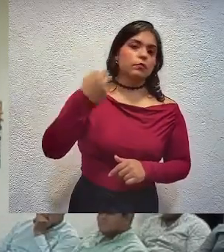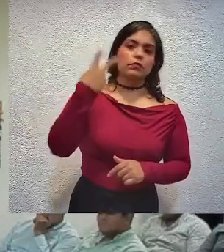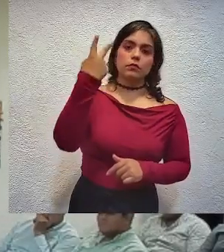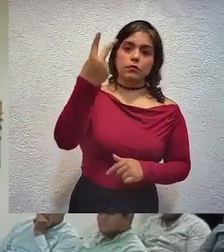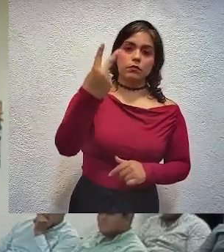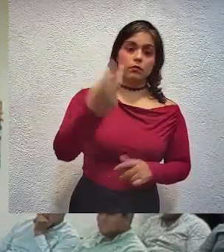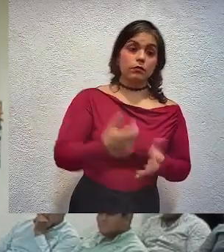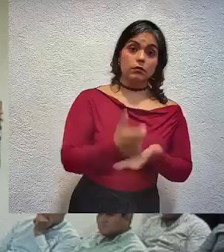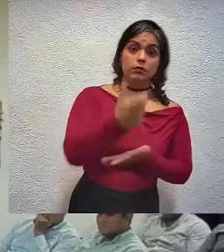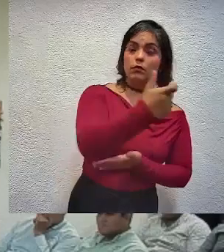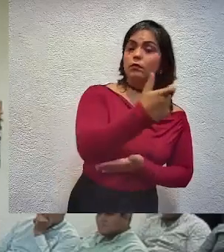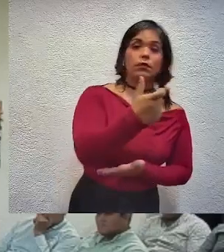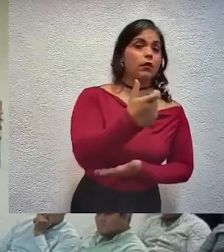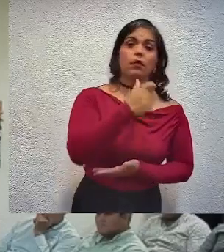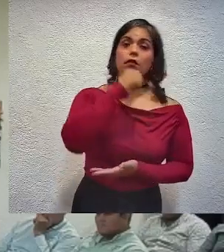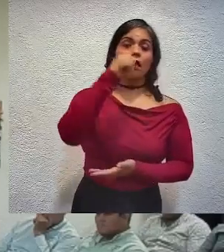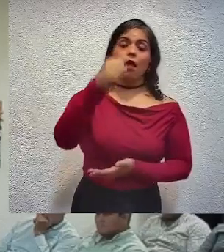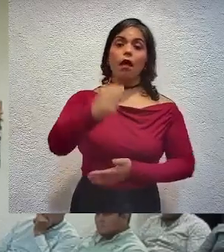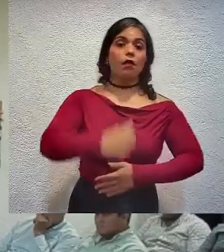salario.